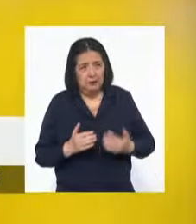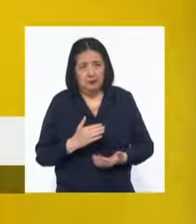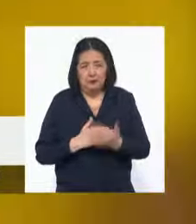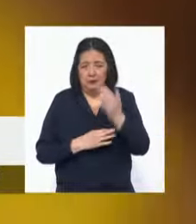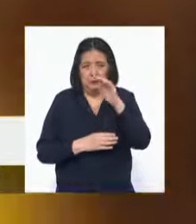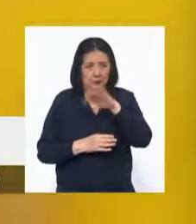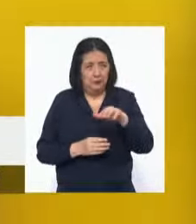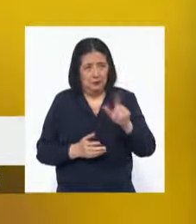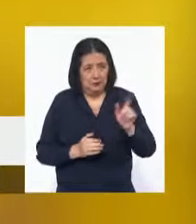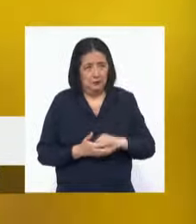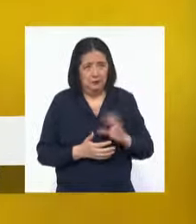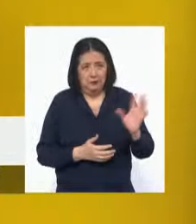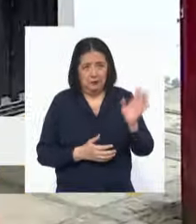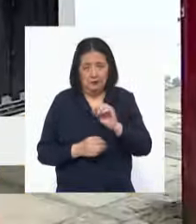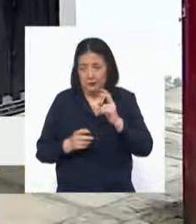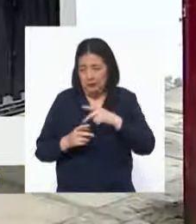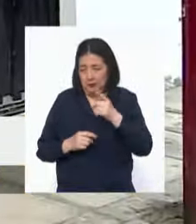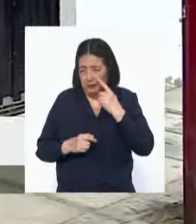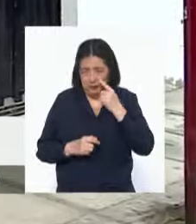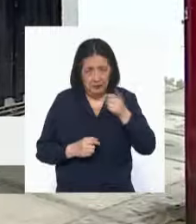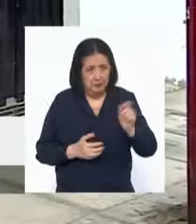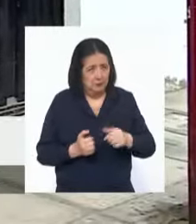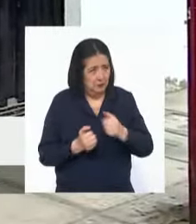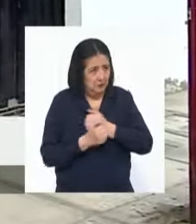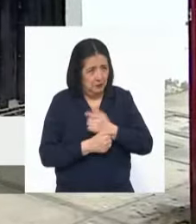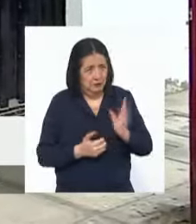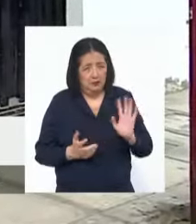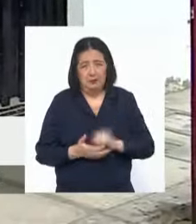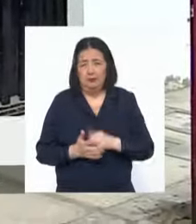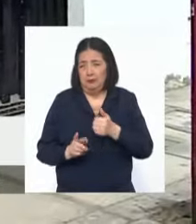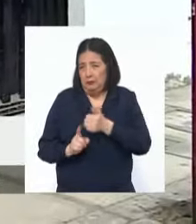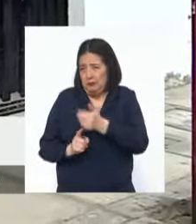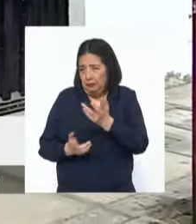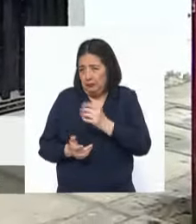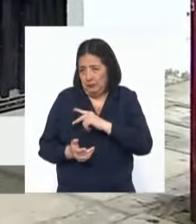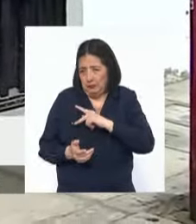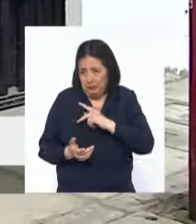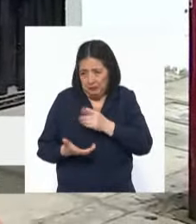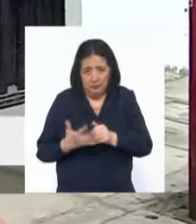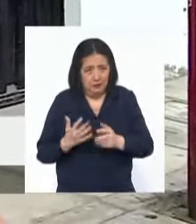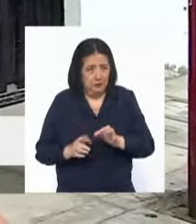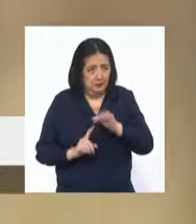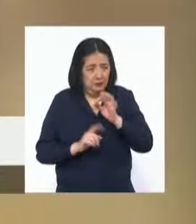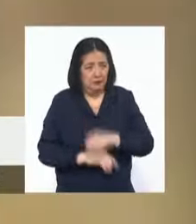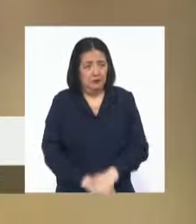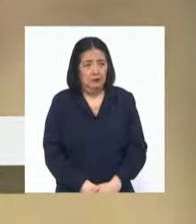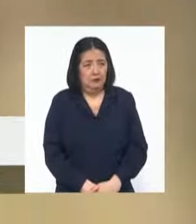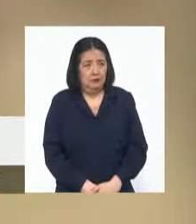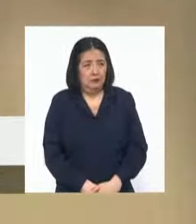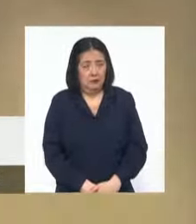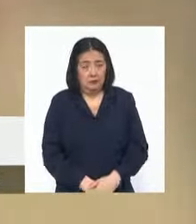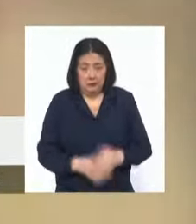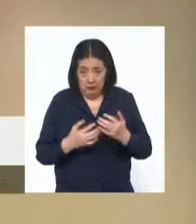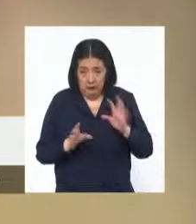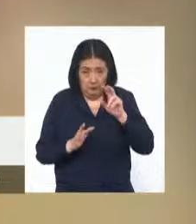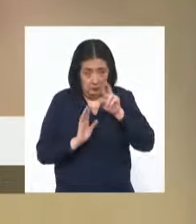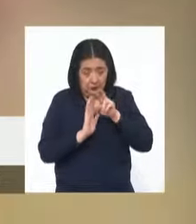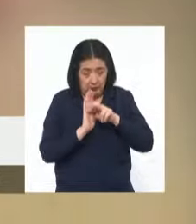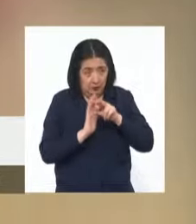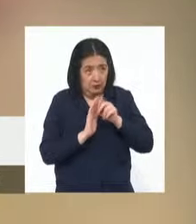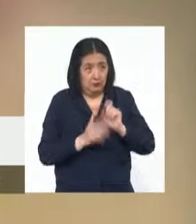día con Mariano. Todos los vecinos lo conocen, es un perrito muy querido por su misma personalidad que es muy especial, ¿no? Hemos visto justamente el video